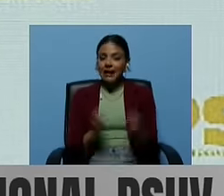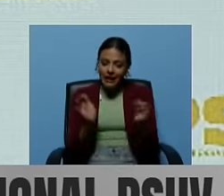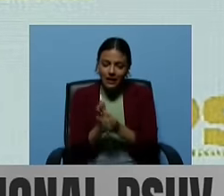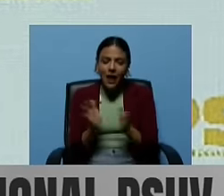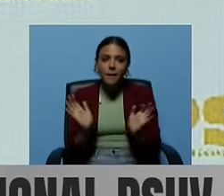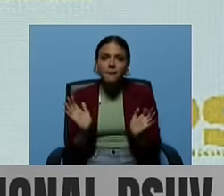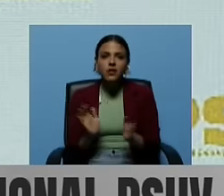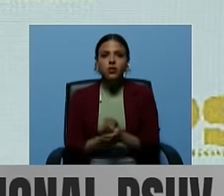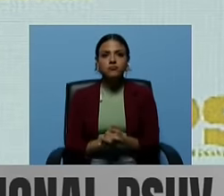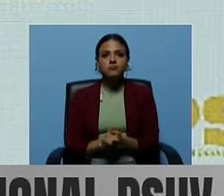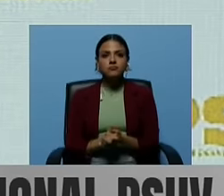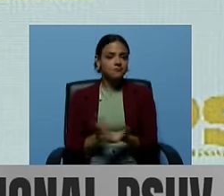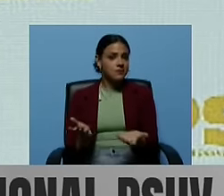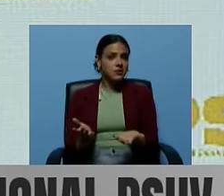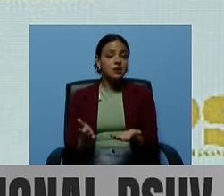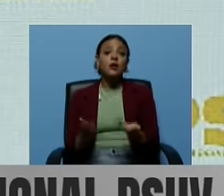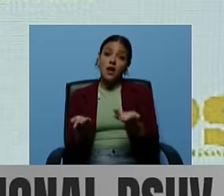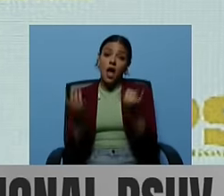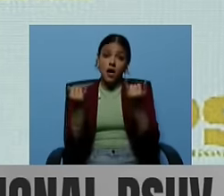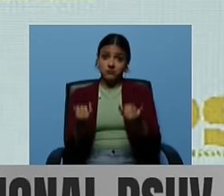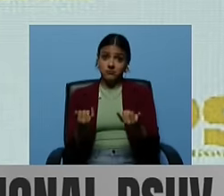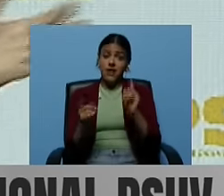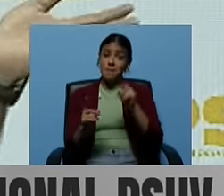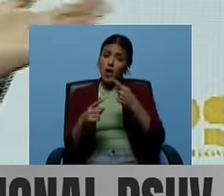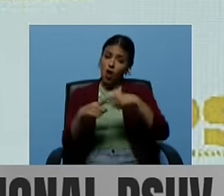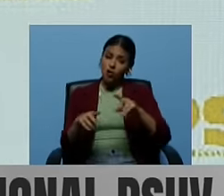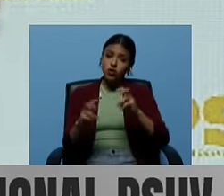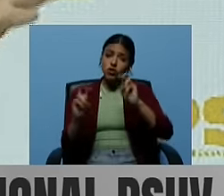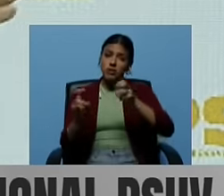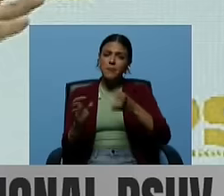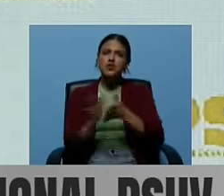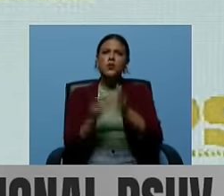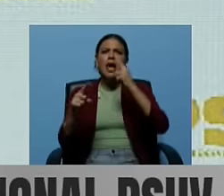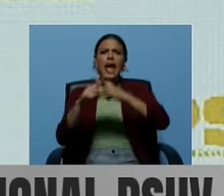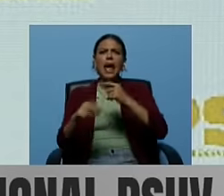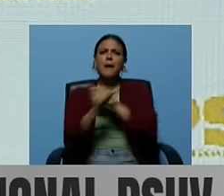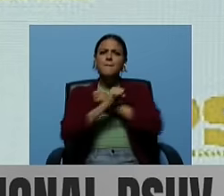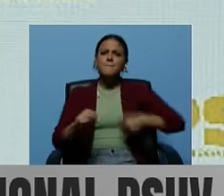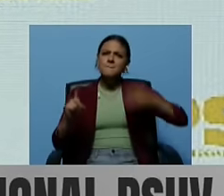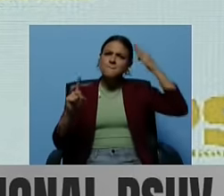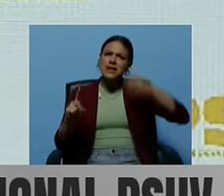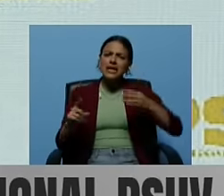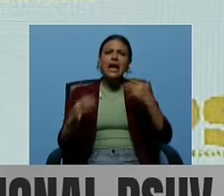tan rápido. Y con respecto a exmilitar, yo no sé, andan